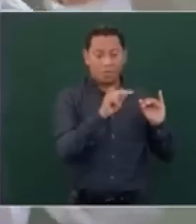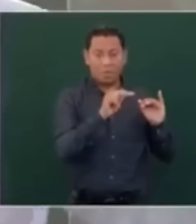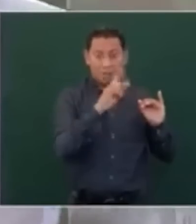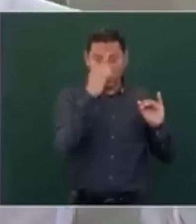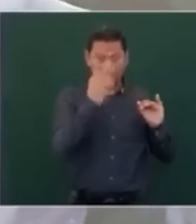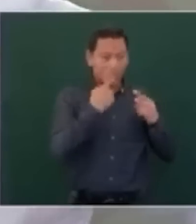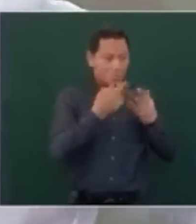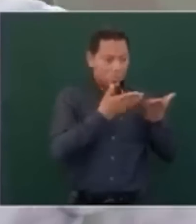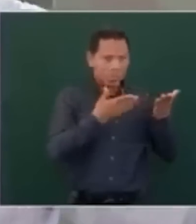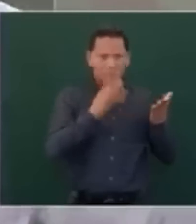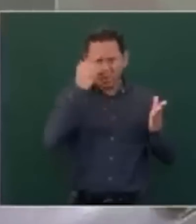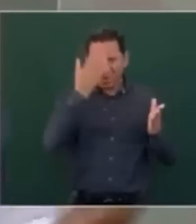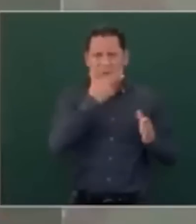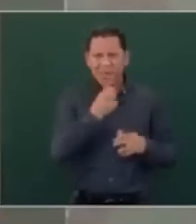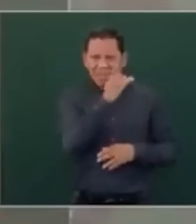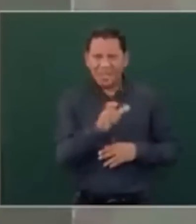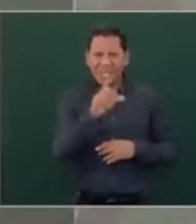Acuérdense que Diego Fernández Ceballos